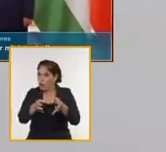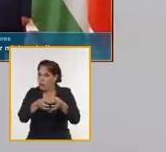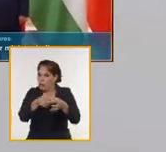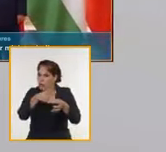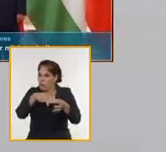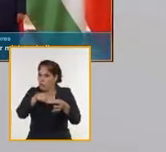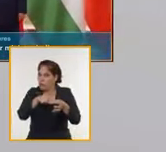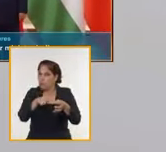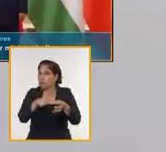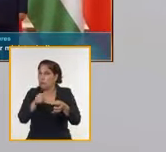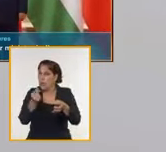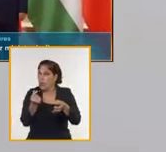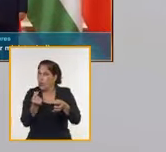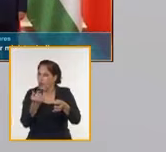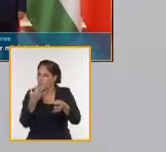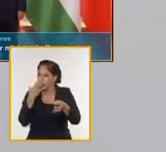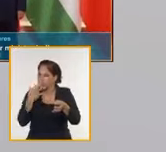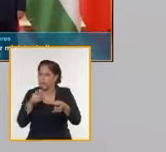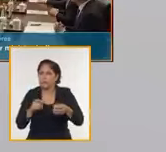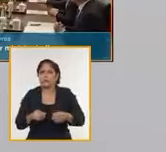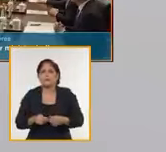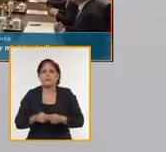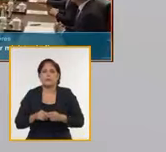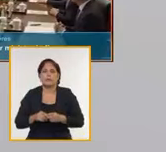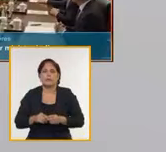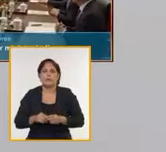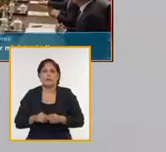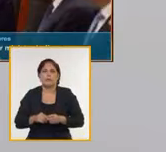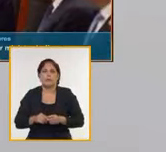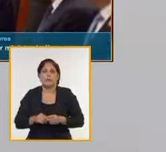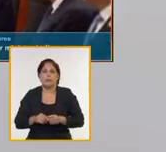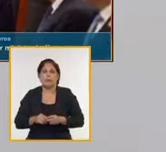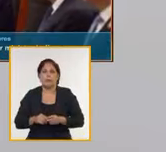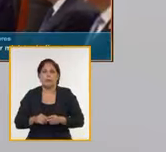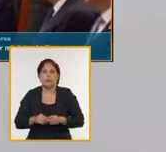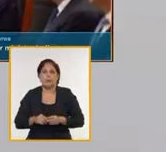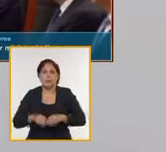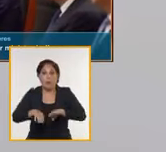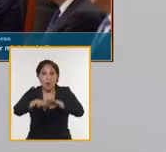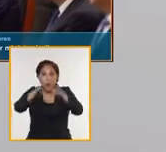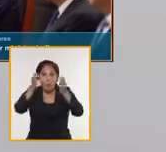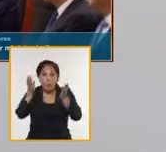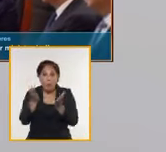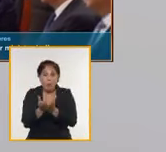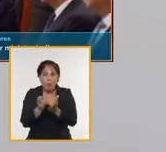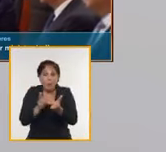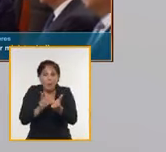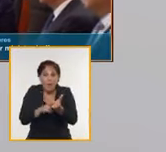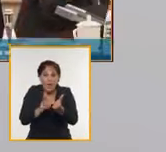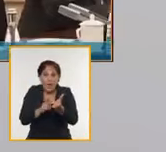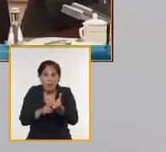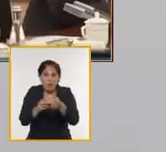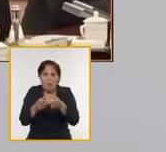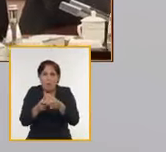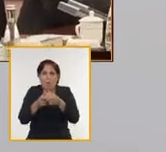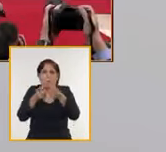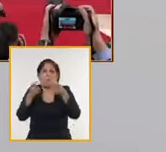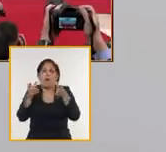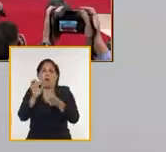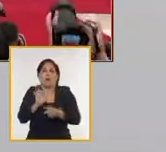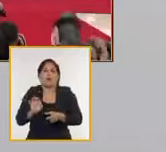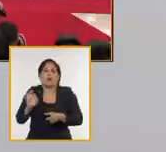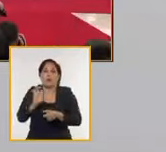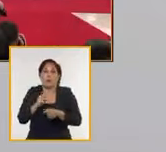emergente integra esta organización? Tiene 1/4 de la superficie terrestre a nivel global y